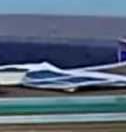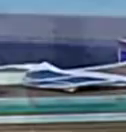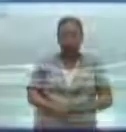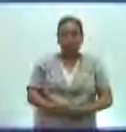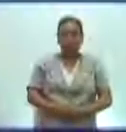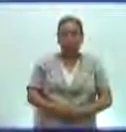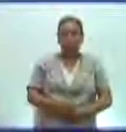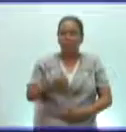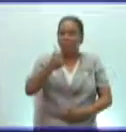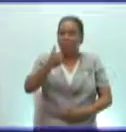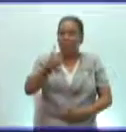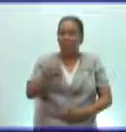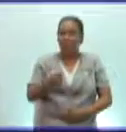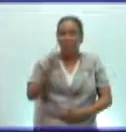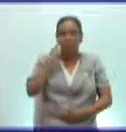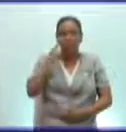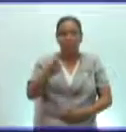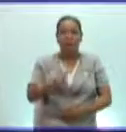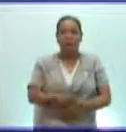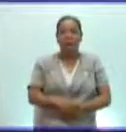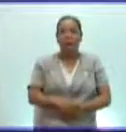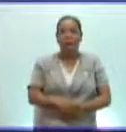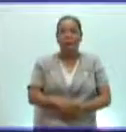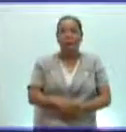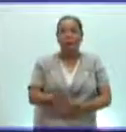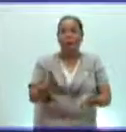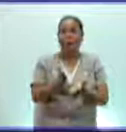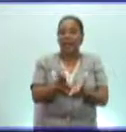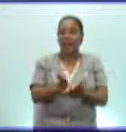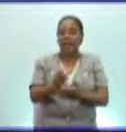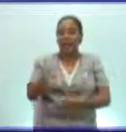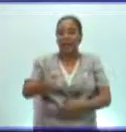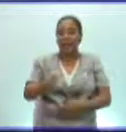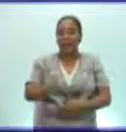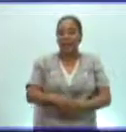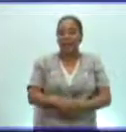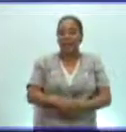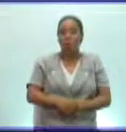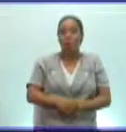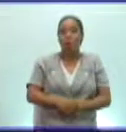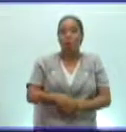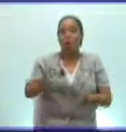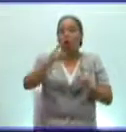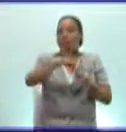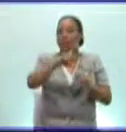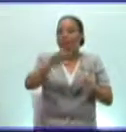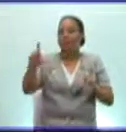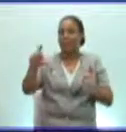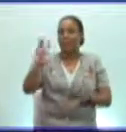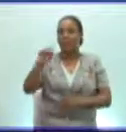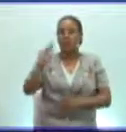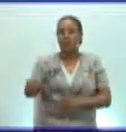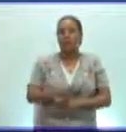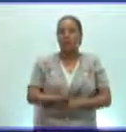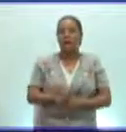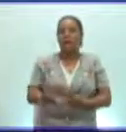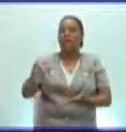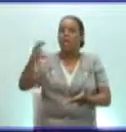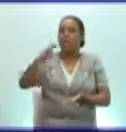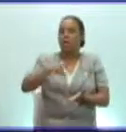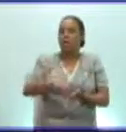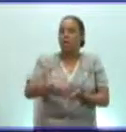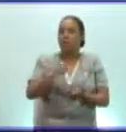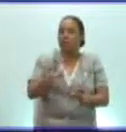Pues bien, vamos a ver entonces en la clase de hoy el tema que vamos a tratar y la ubicación que tiene